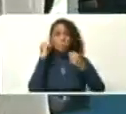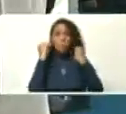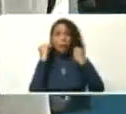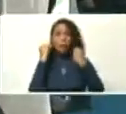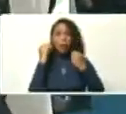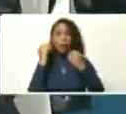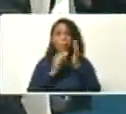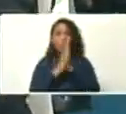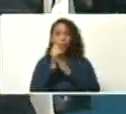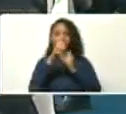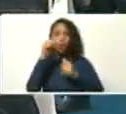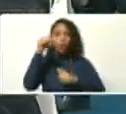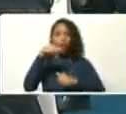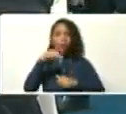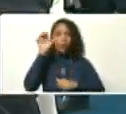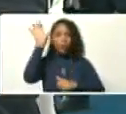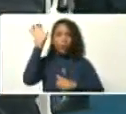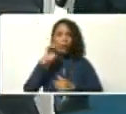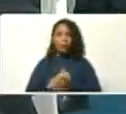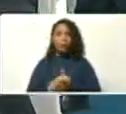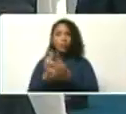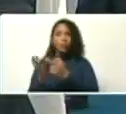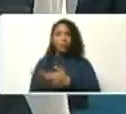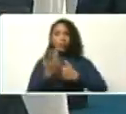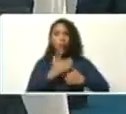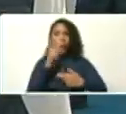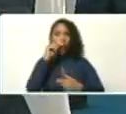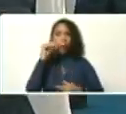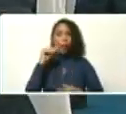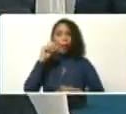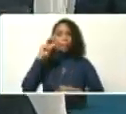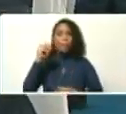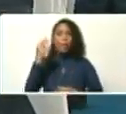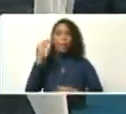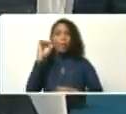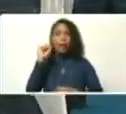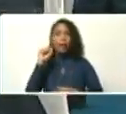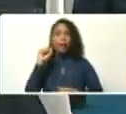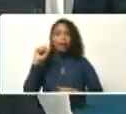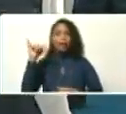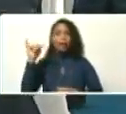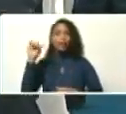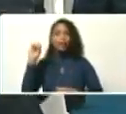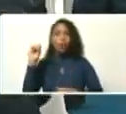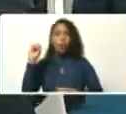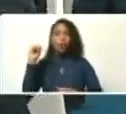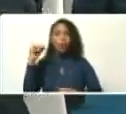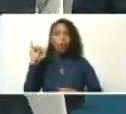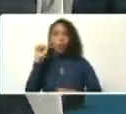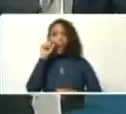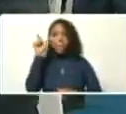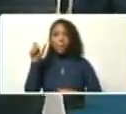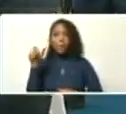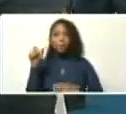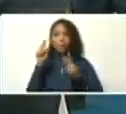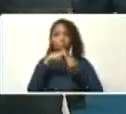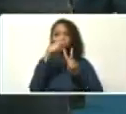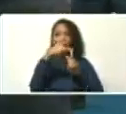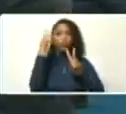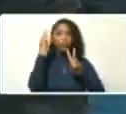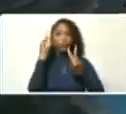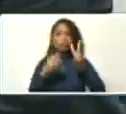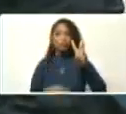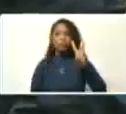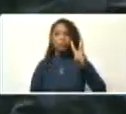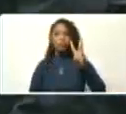y emprendedoras del país. Recibe Johnny Osal, María Trimachi. En esta